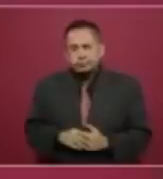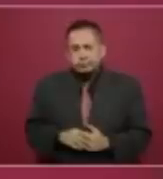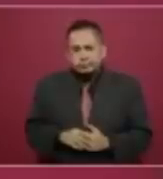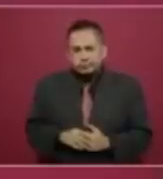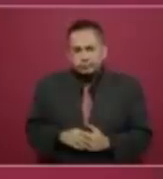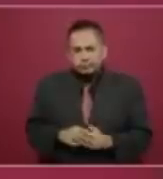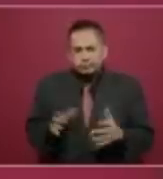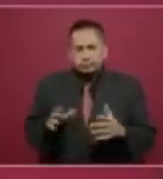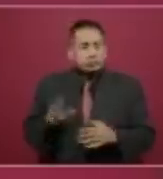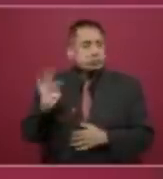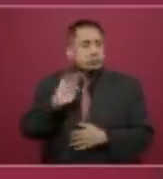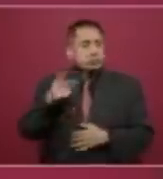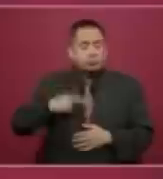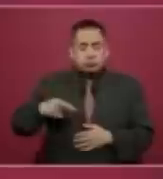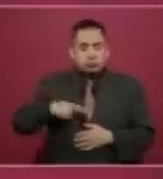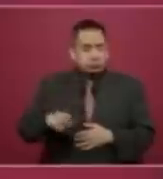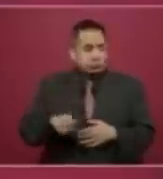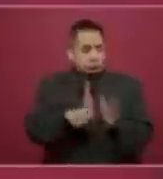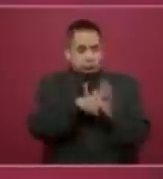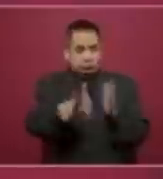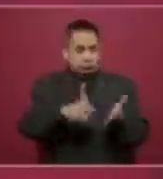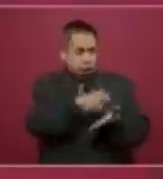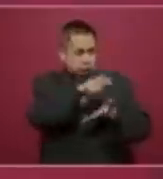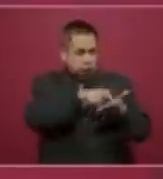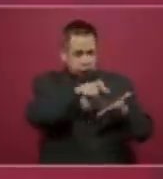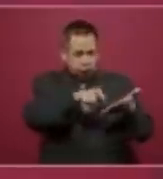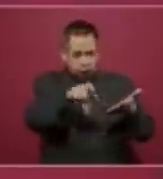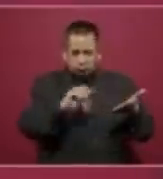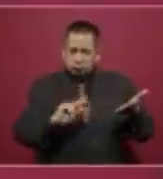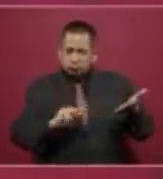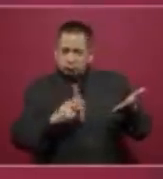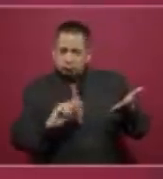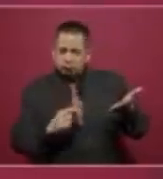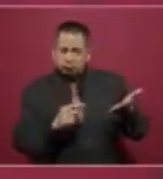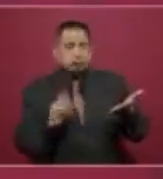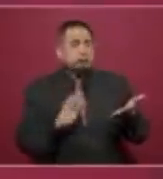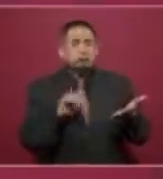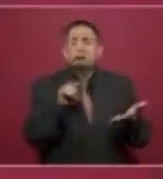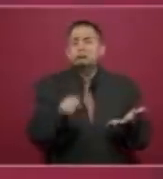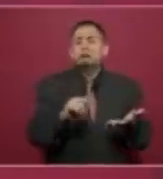haya un columnista que gane